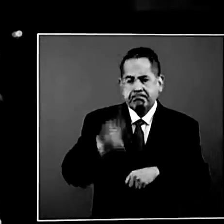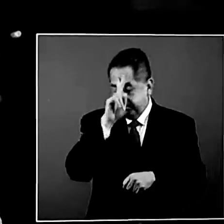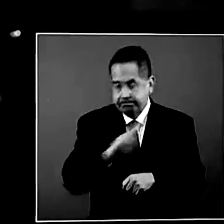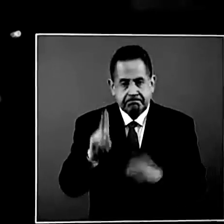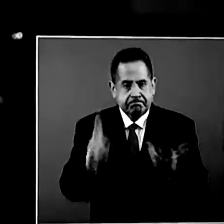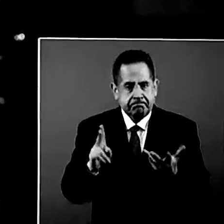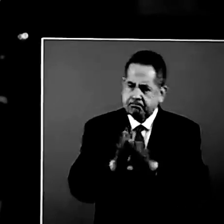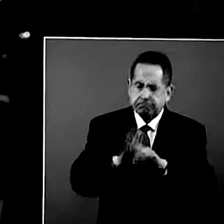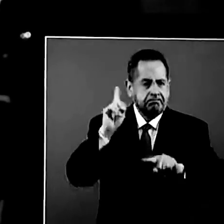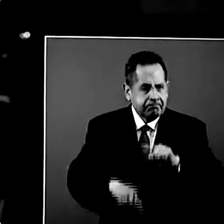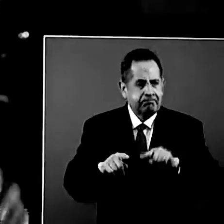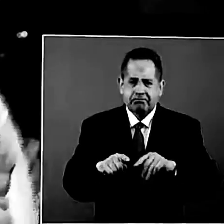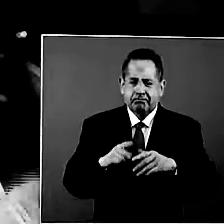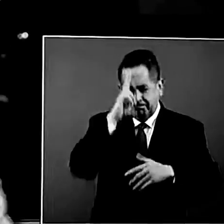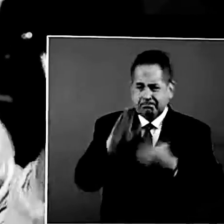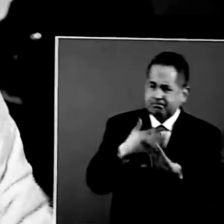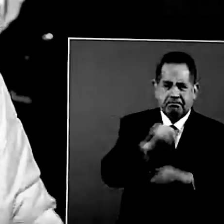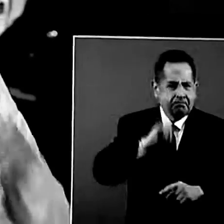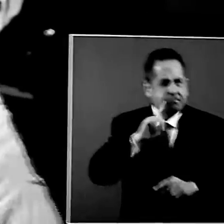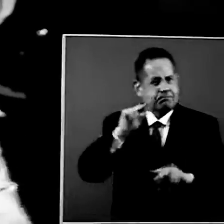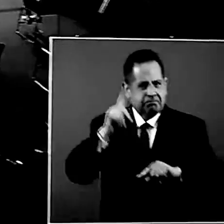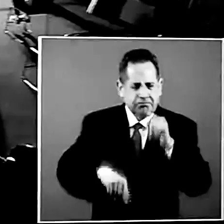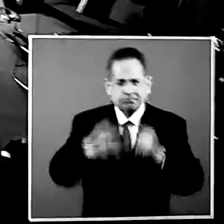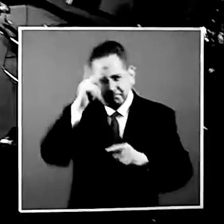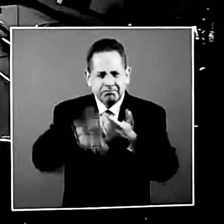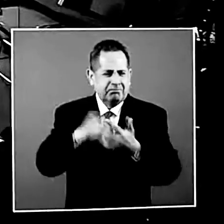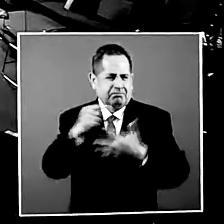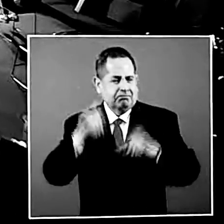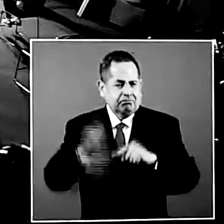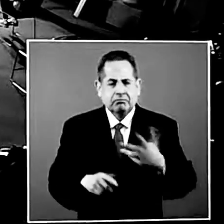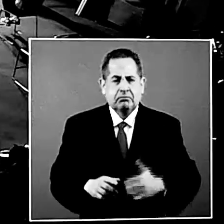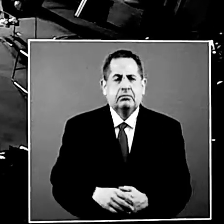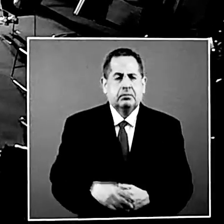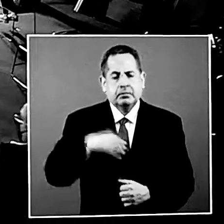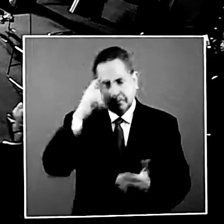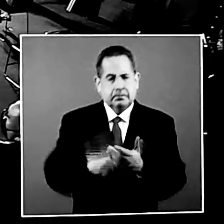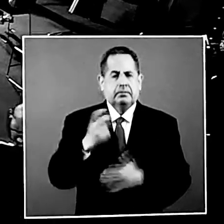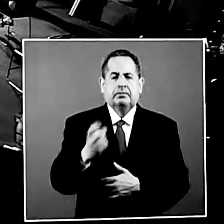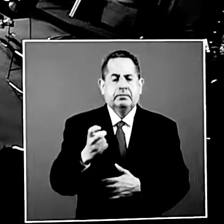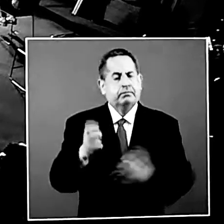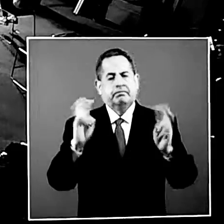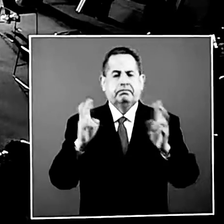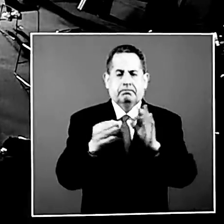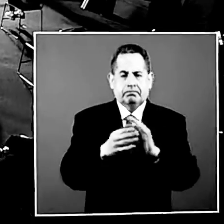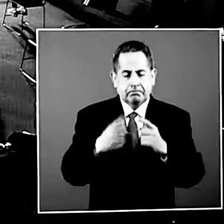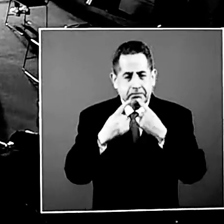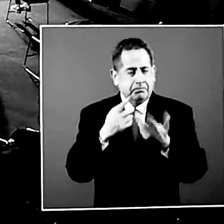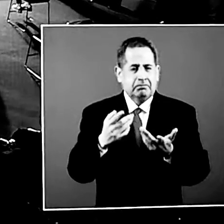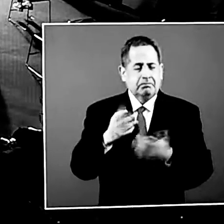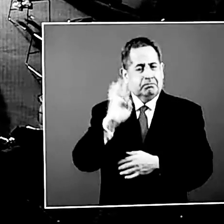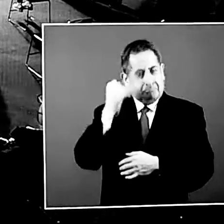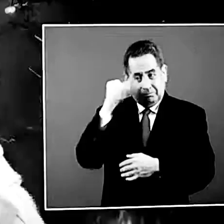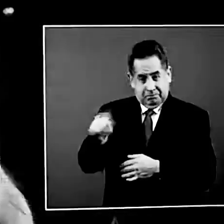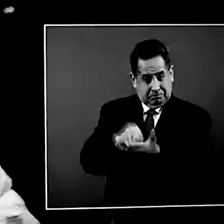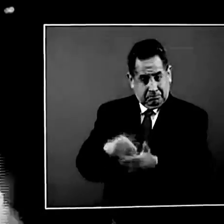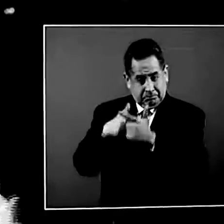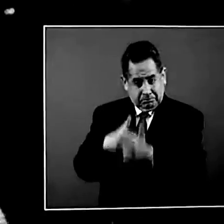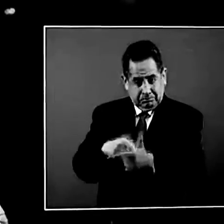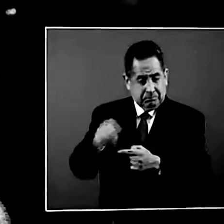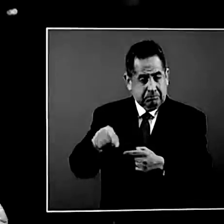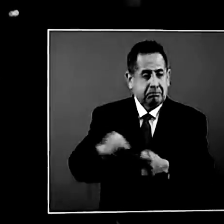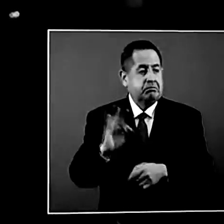está luchando contra la violencia de la mujer. Llámese física, psicológica, emocional, etcétera, etcétera. Creo que este tipo de situaciones, si se siguen fomentando o se